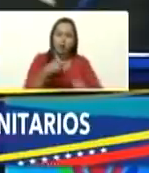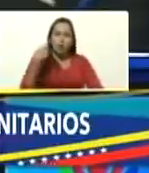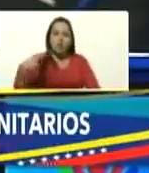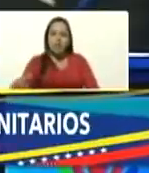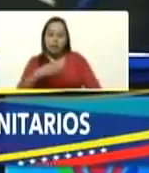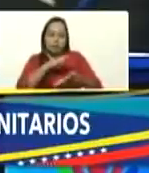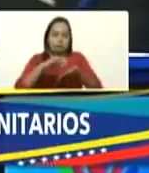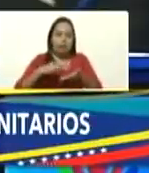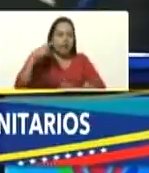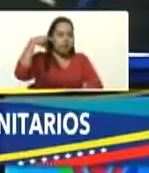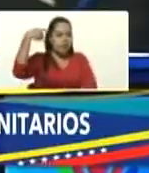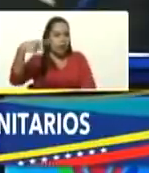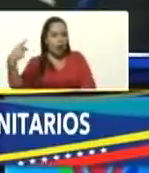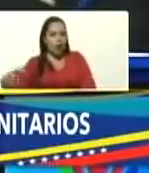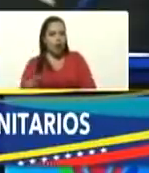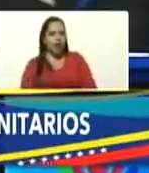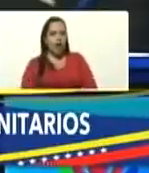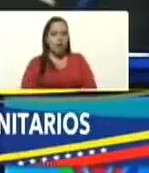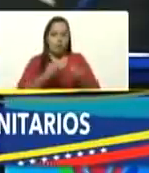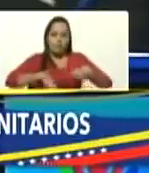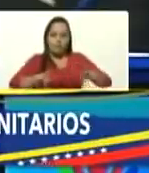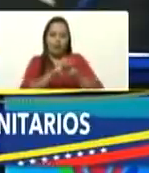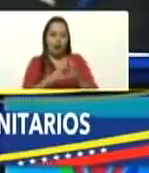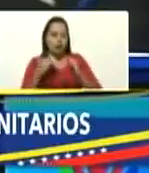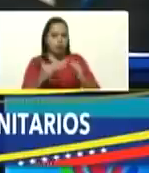espiritual, psicológica, moral.